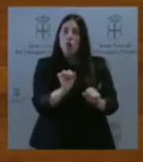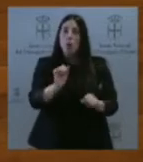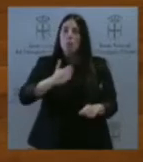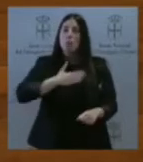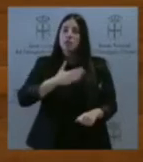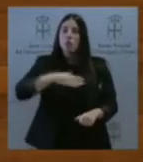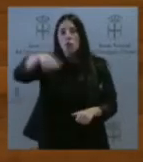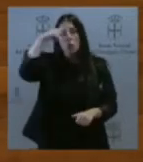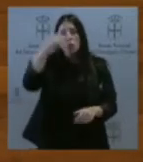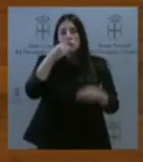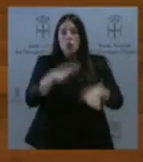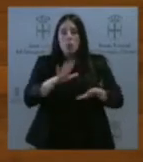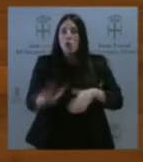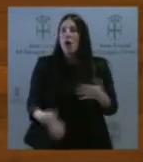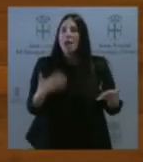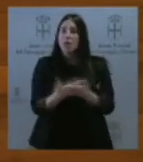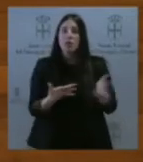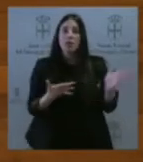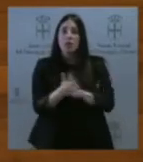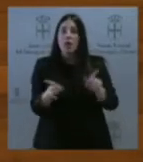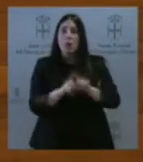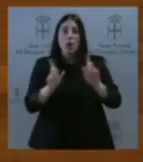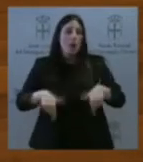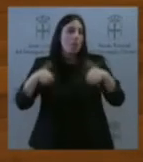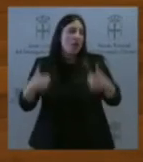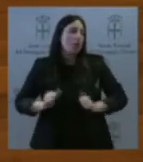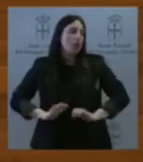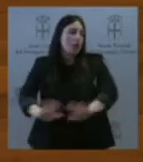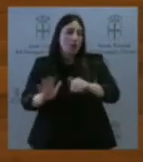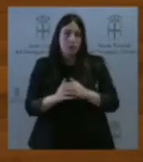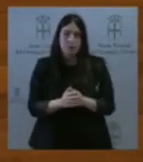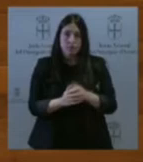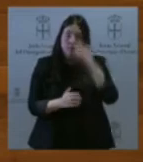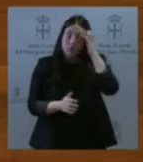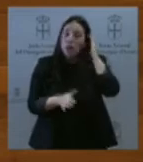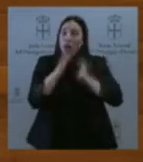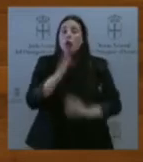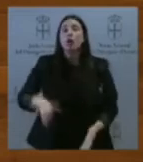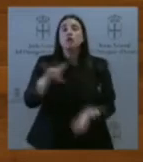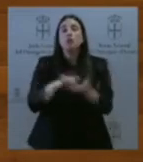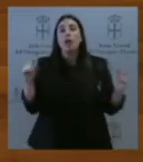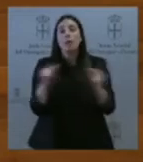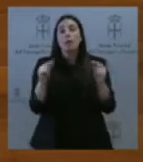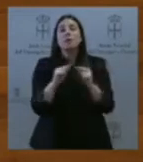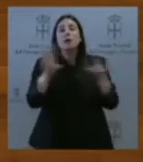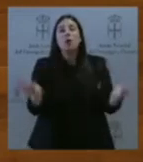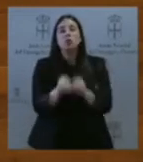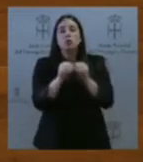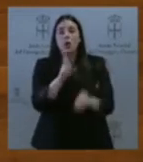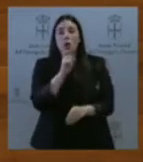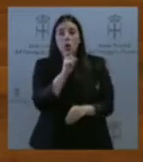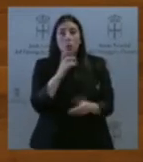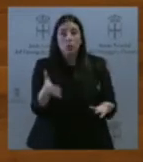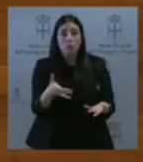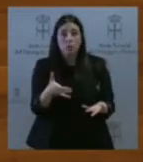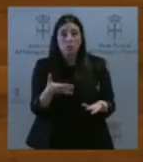convidada de piedra. Estamos ante un debate que se podría resumir como sigue, sin faltar a la verdad, creo. Los expertos en patrimonio